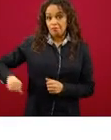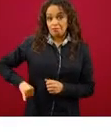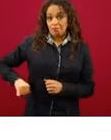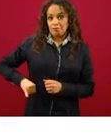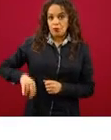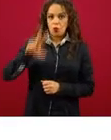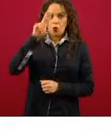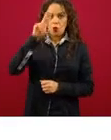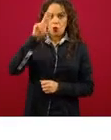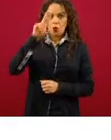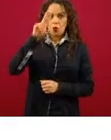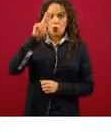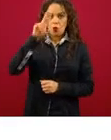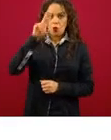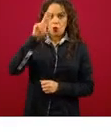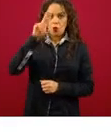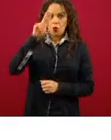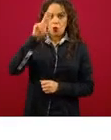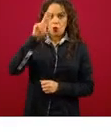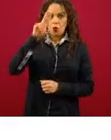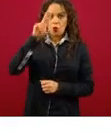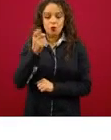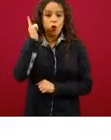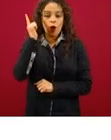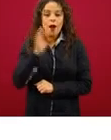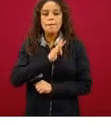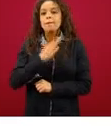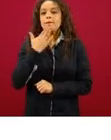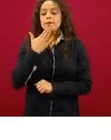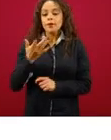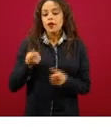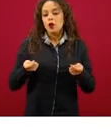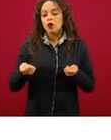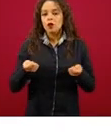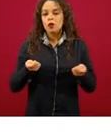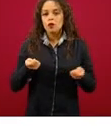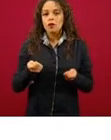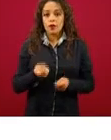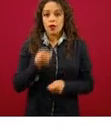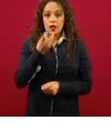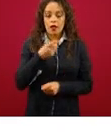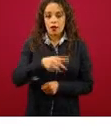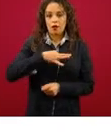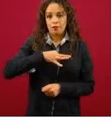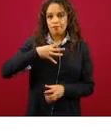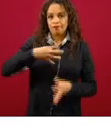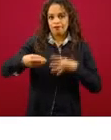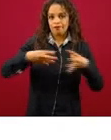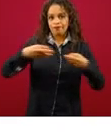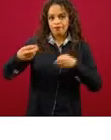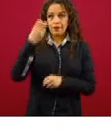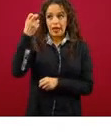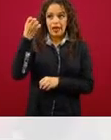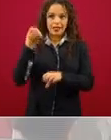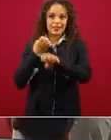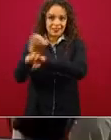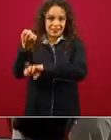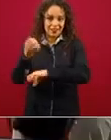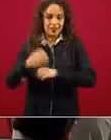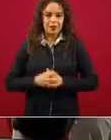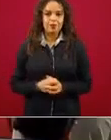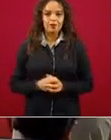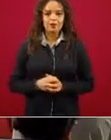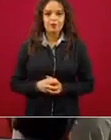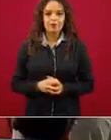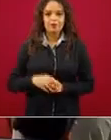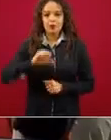80%. Esperemos que esto se traduzca en un control de la epidemia en el estado de Nayarit. La siguiente,